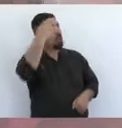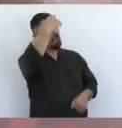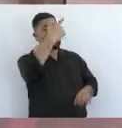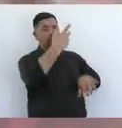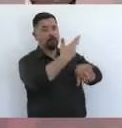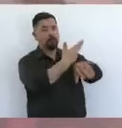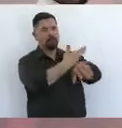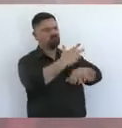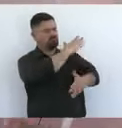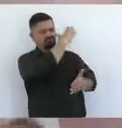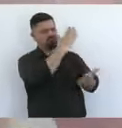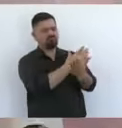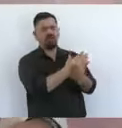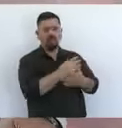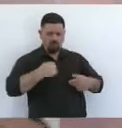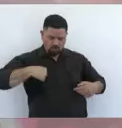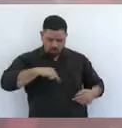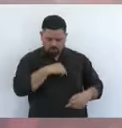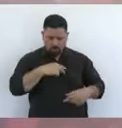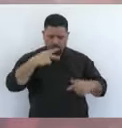a producir todo en México.